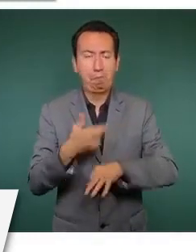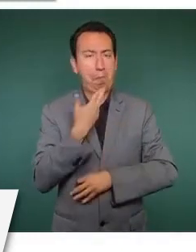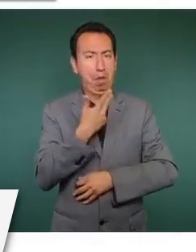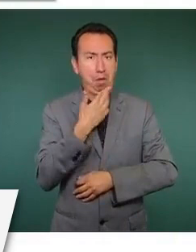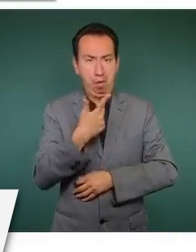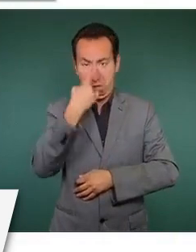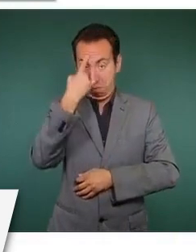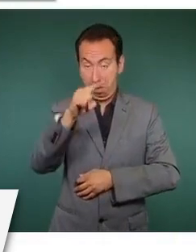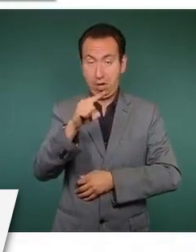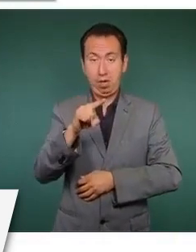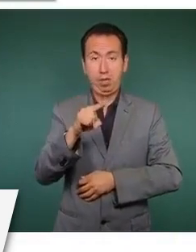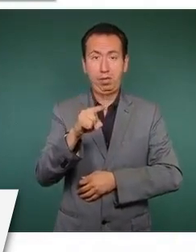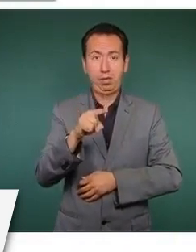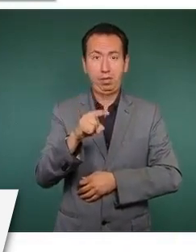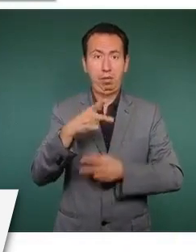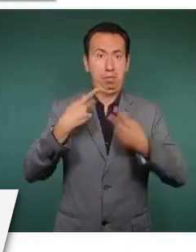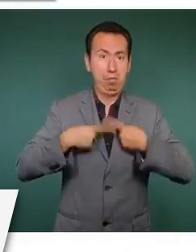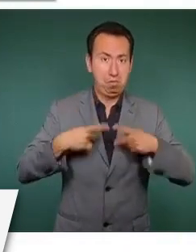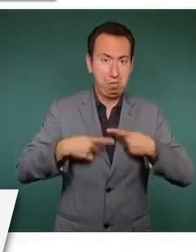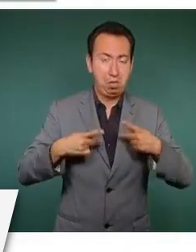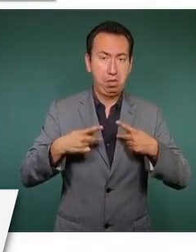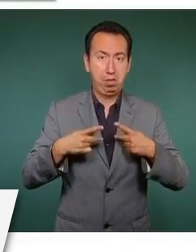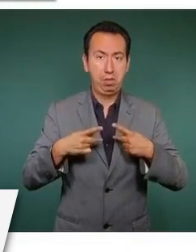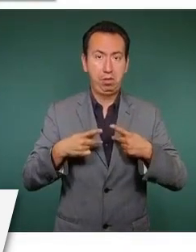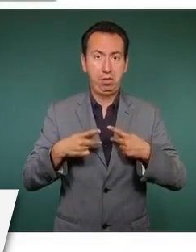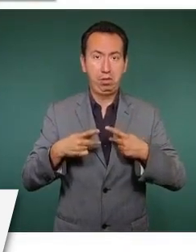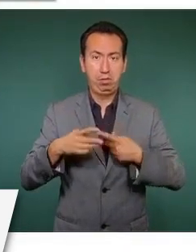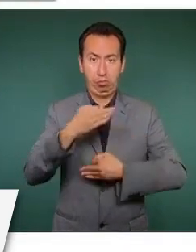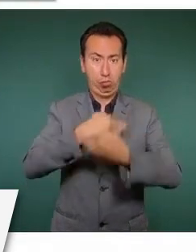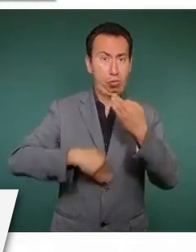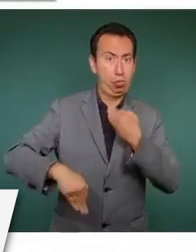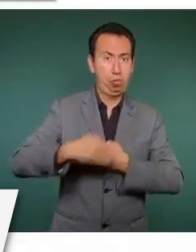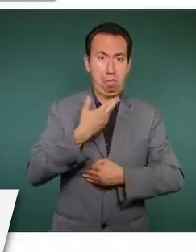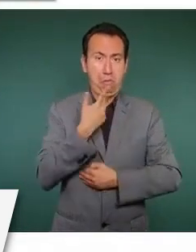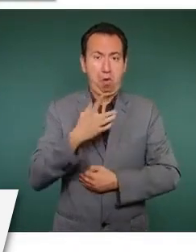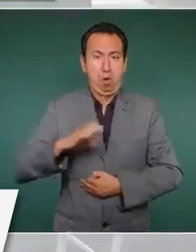mejorando la presencia de personal y la eficiencia en las tareas que se desarrollan.